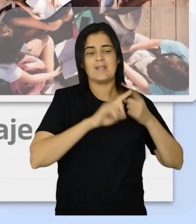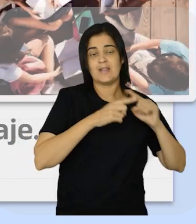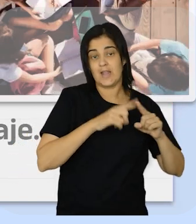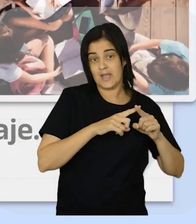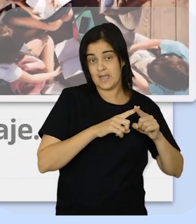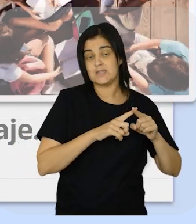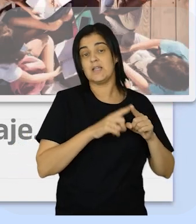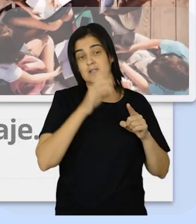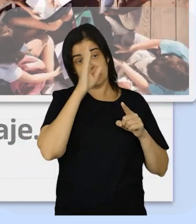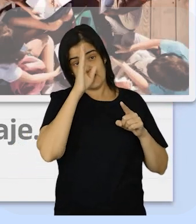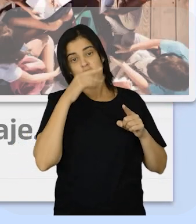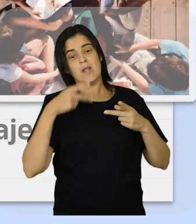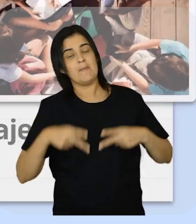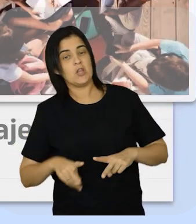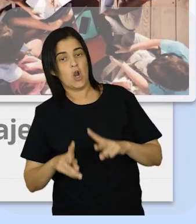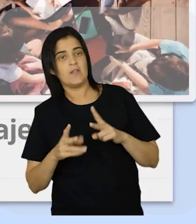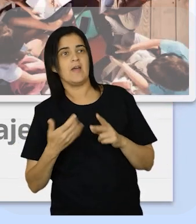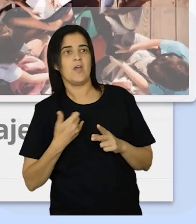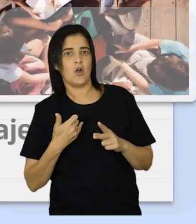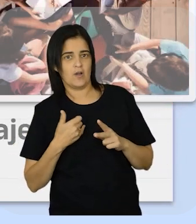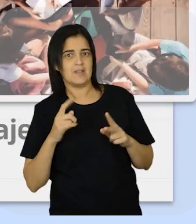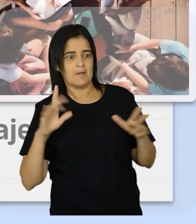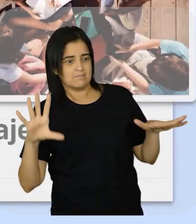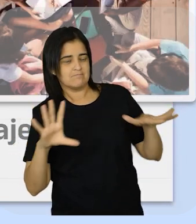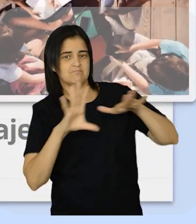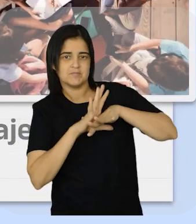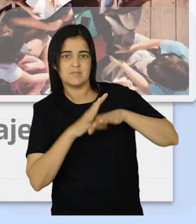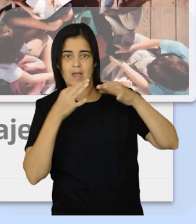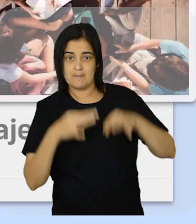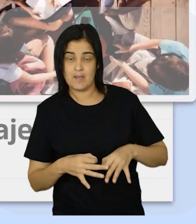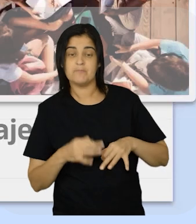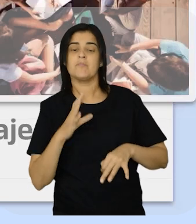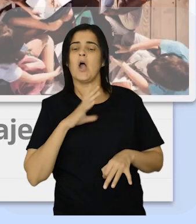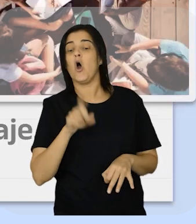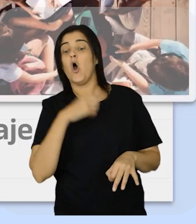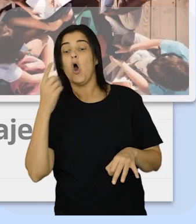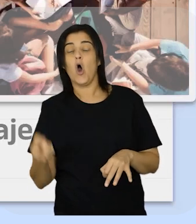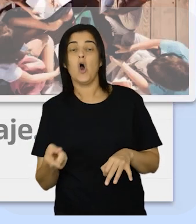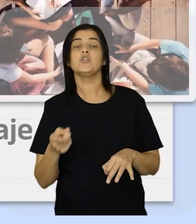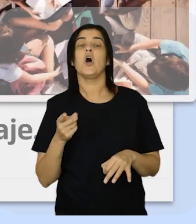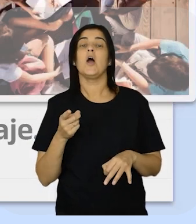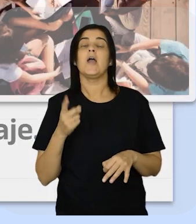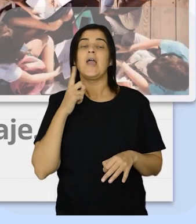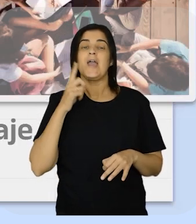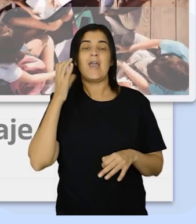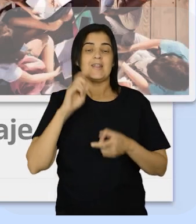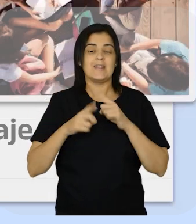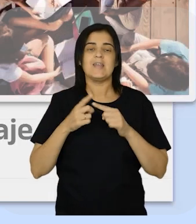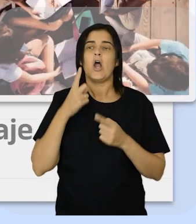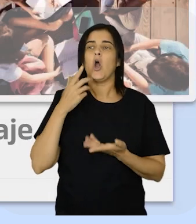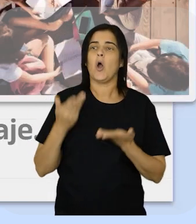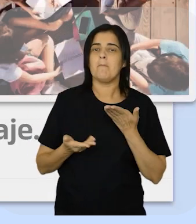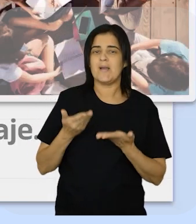metacognitivas con las metodologías activas. Por otro lado, tenemos las estrategias compensatorias, las